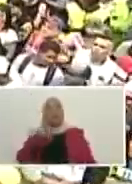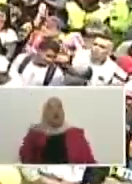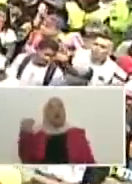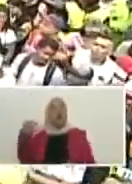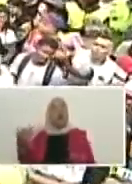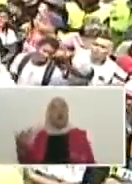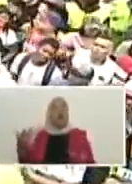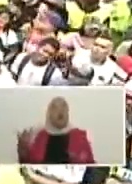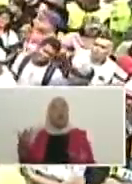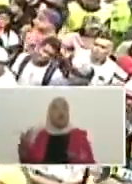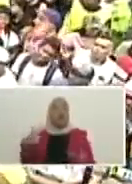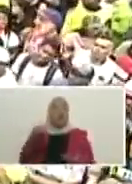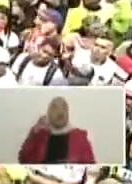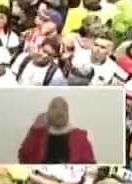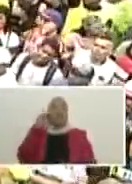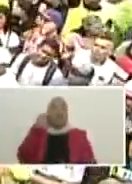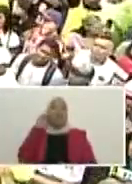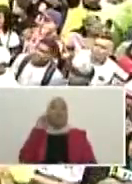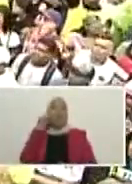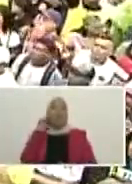¿Quiénes de aquí tienen Facebook?